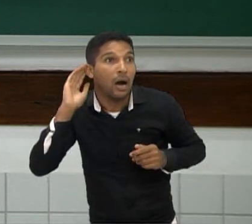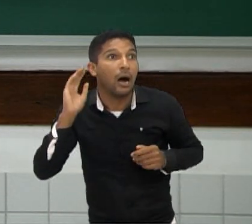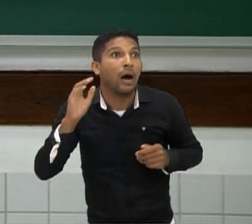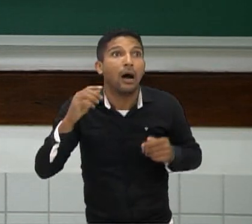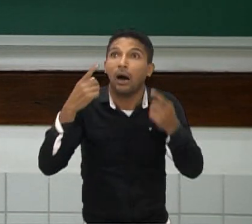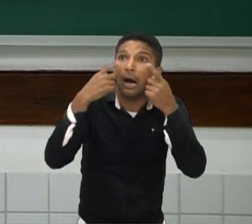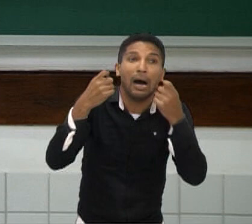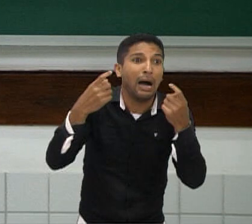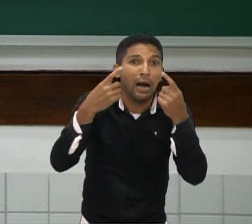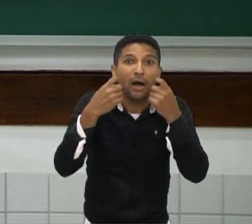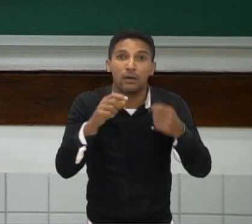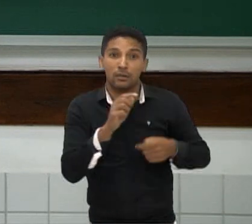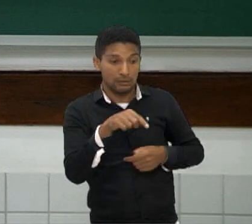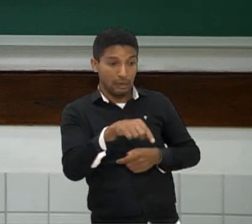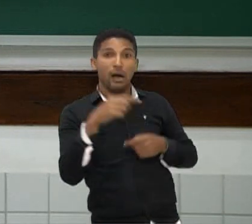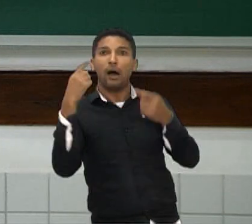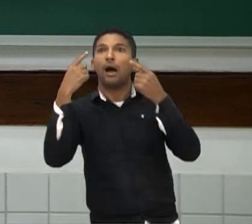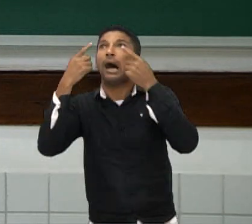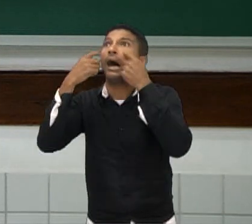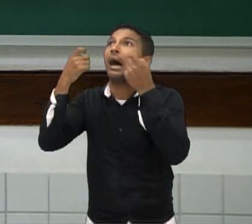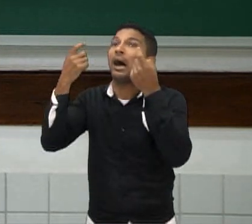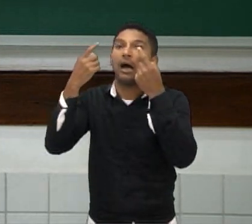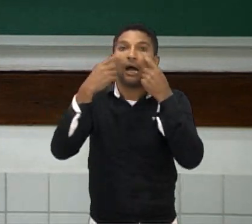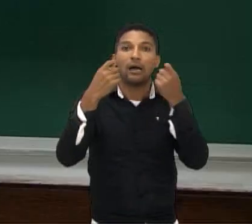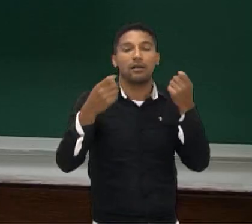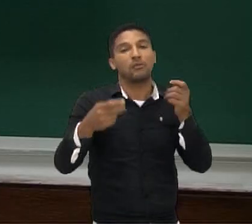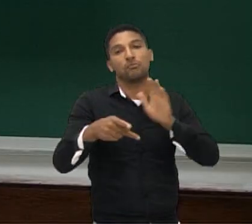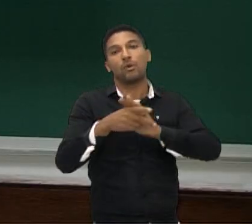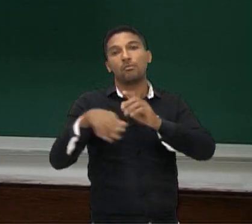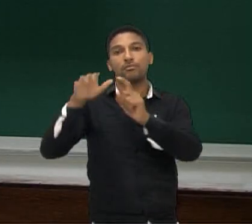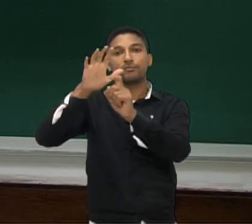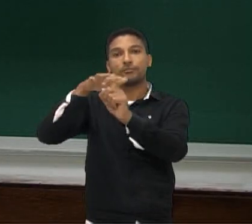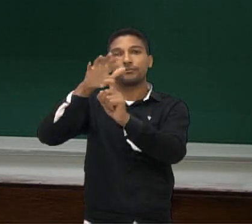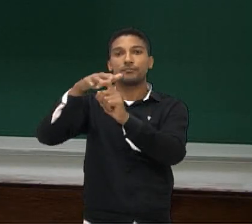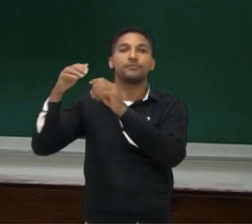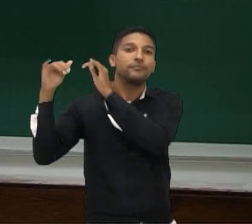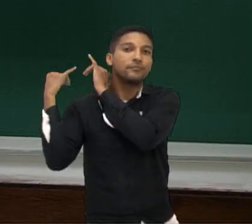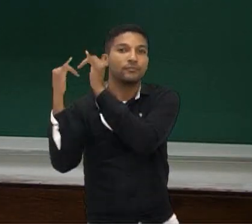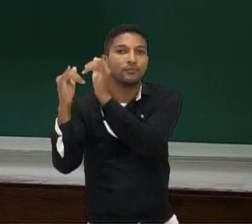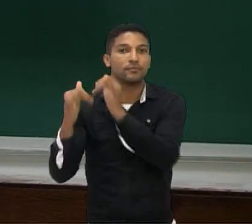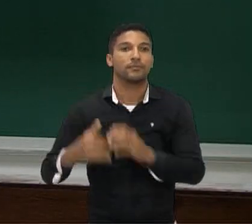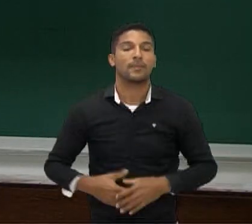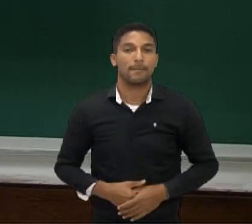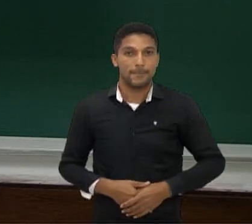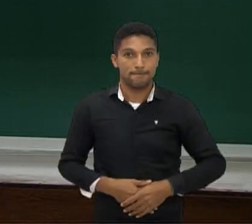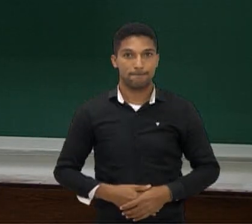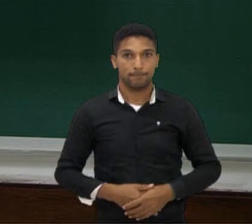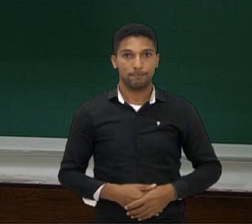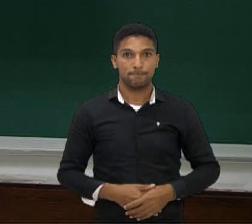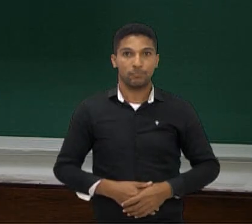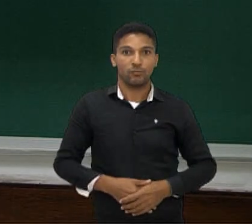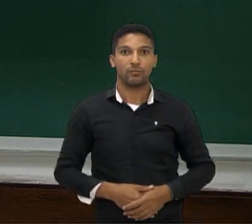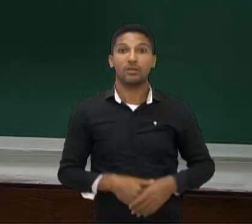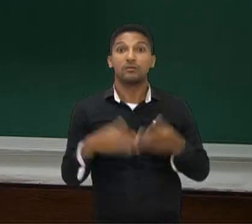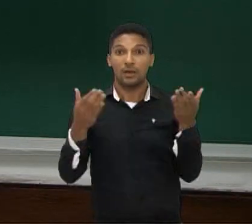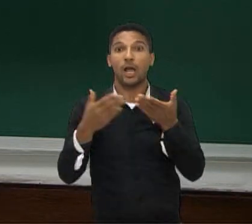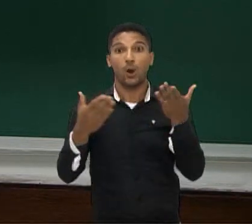para la leyenda. ¿De acuerdo? Vamos para la